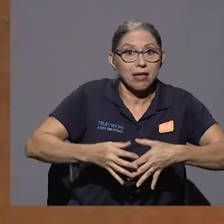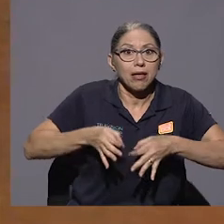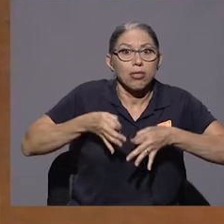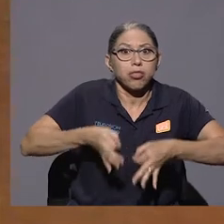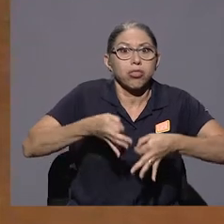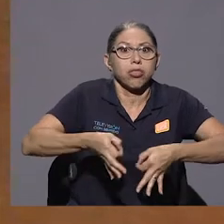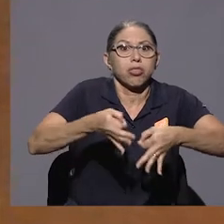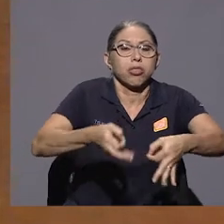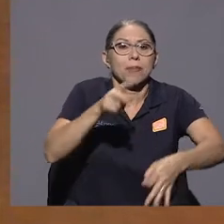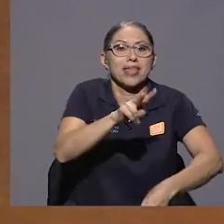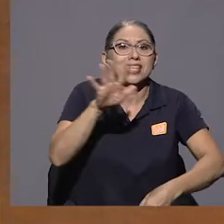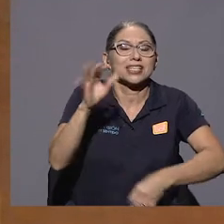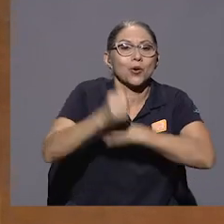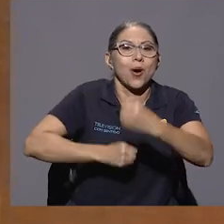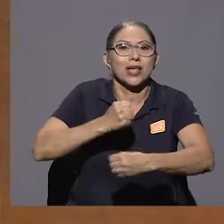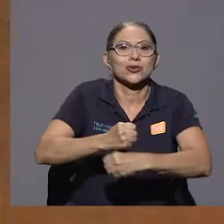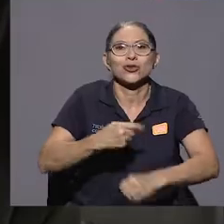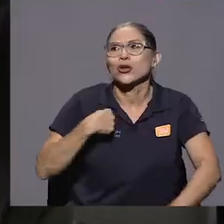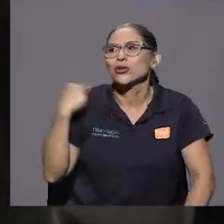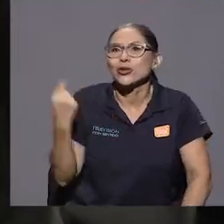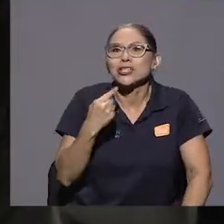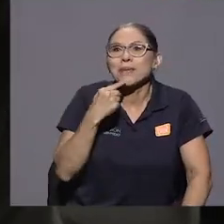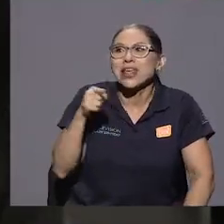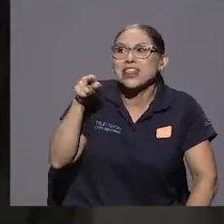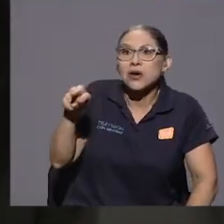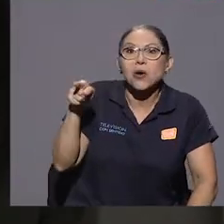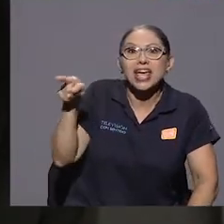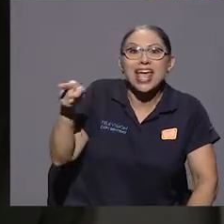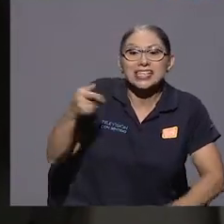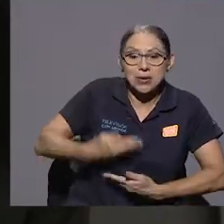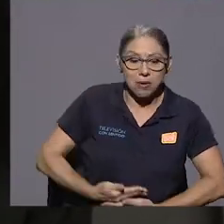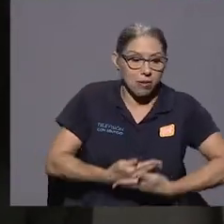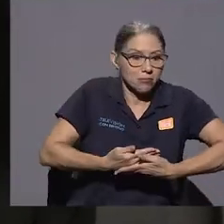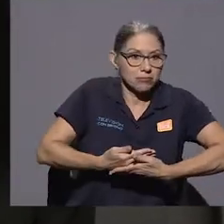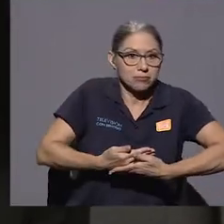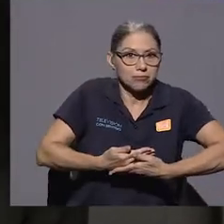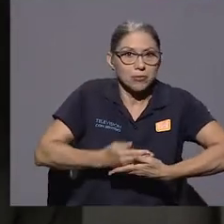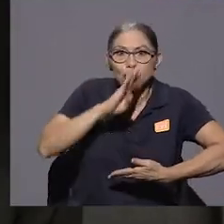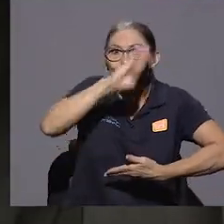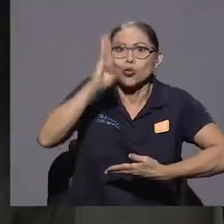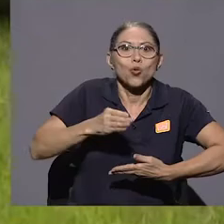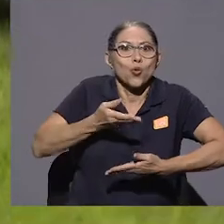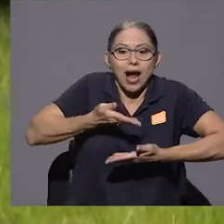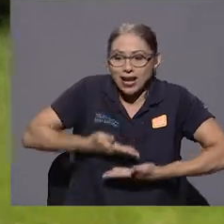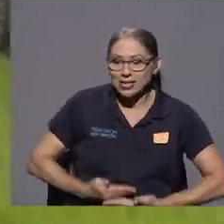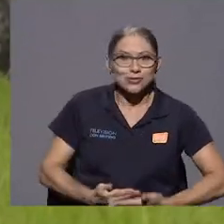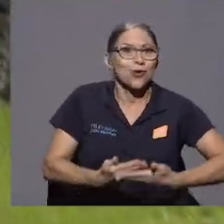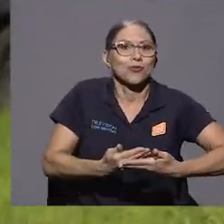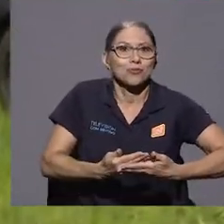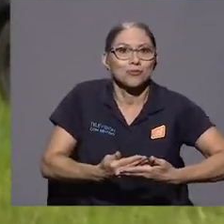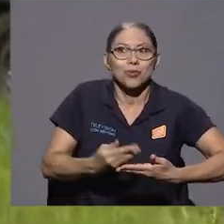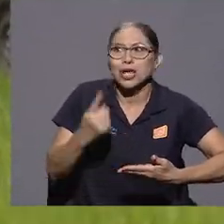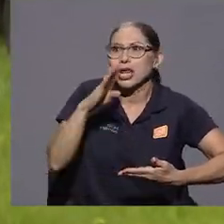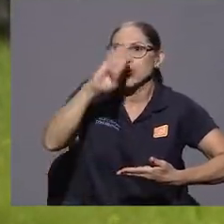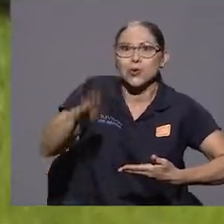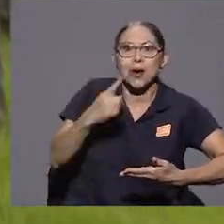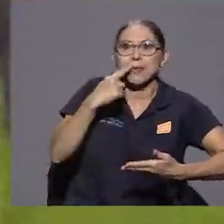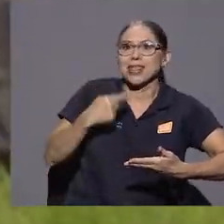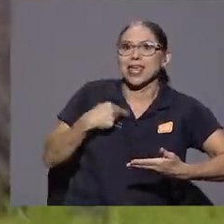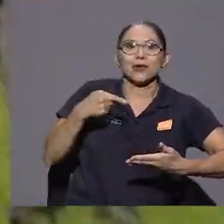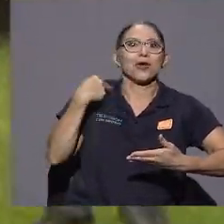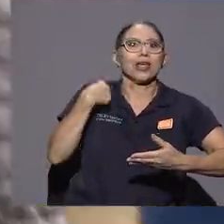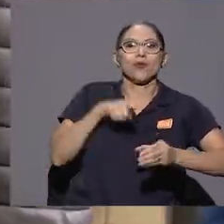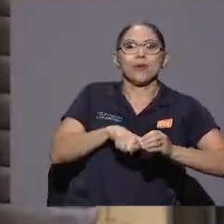siempre digo en son de broma que yo pienso que el muchacho nunca nació porque nunca me dijeron que me fuera. Hay un paralelismo ahí